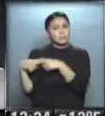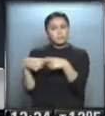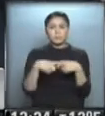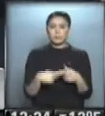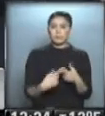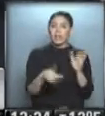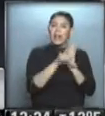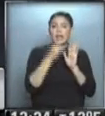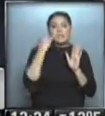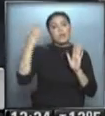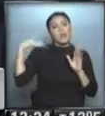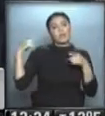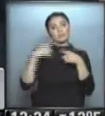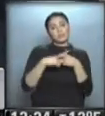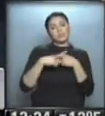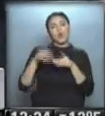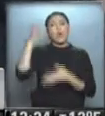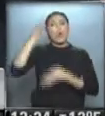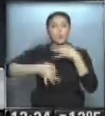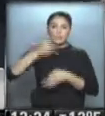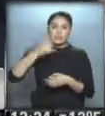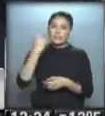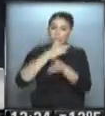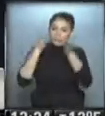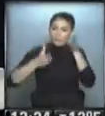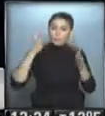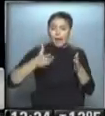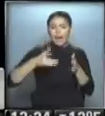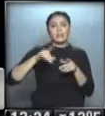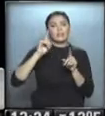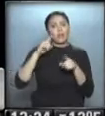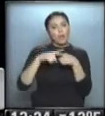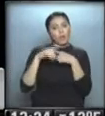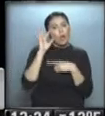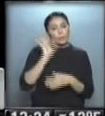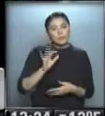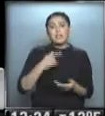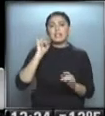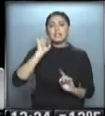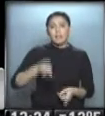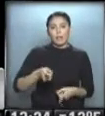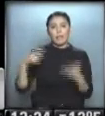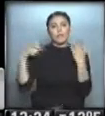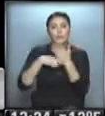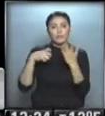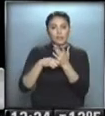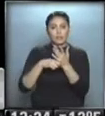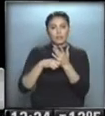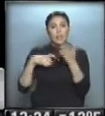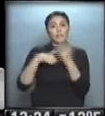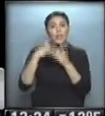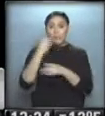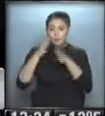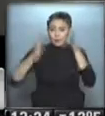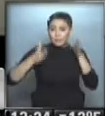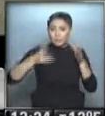Es una ley discutida, es una ley donde ya opinó la justicia de primera instancia, de Cámara, hay un fallo del fiscal del fiscal de